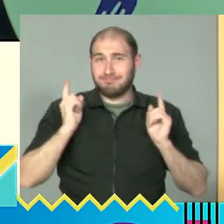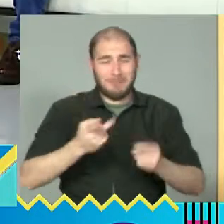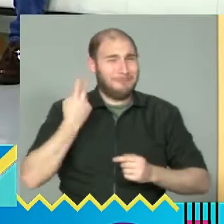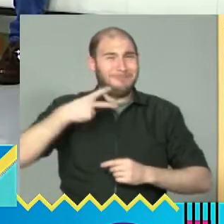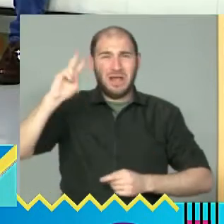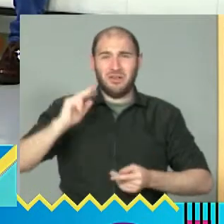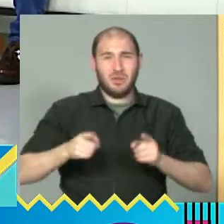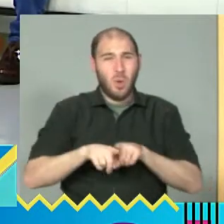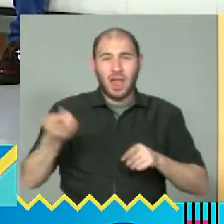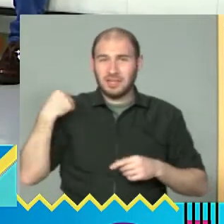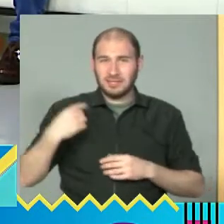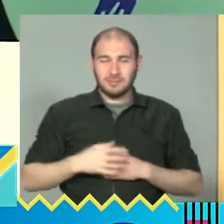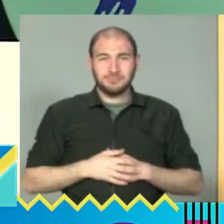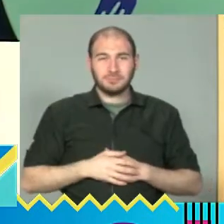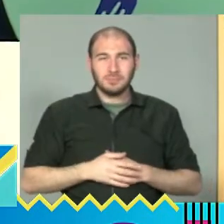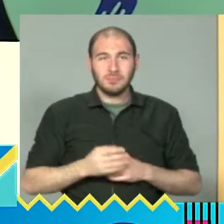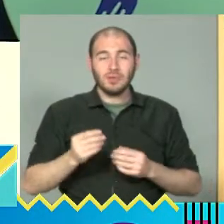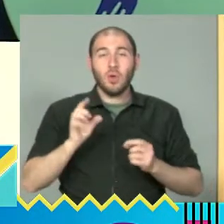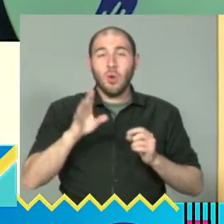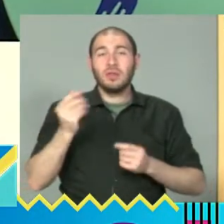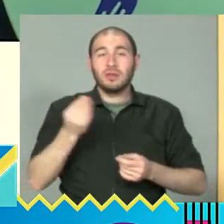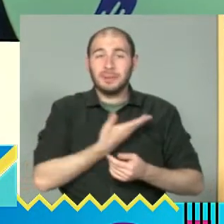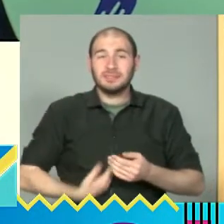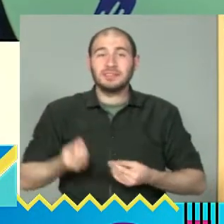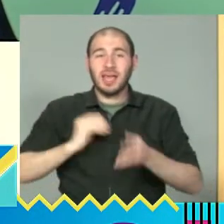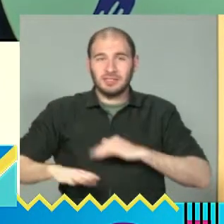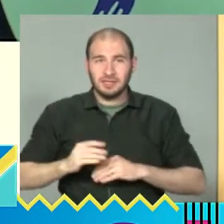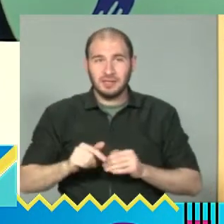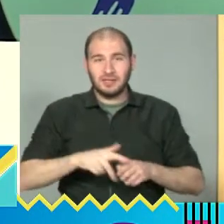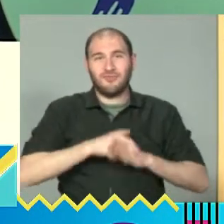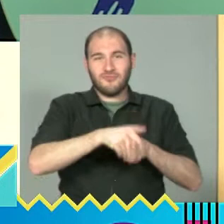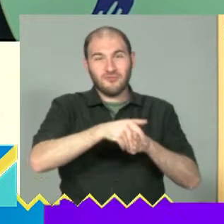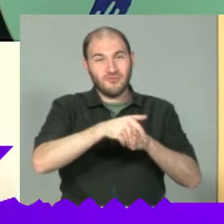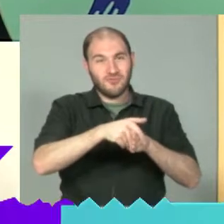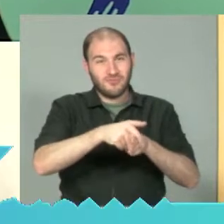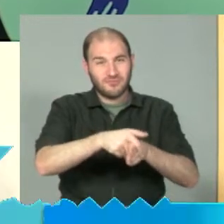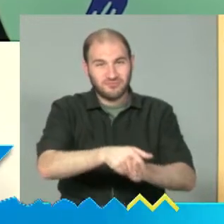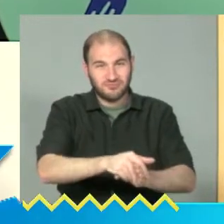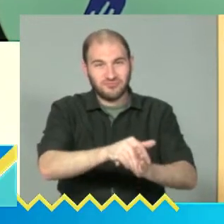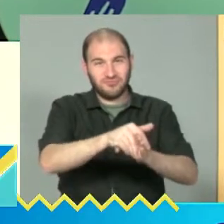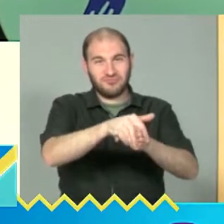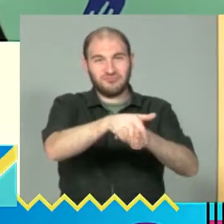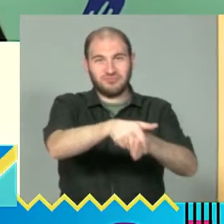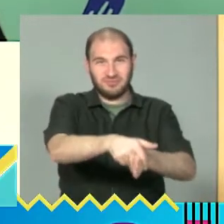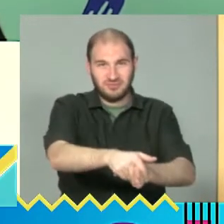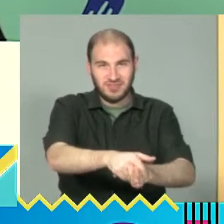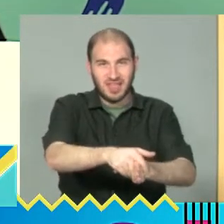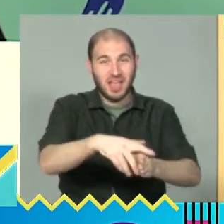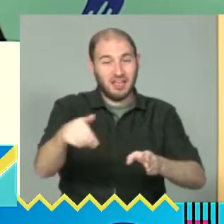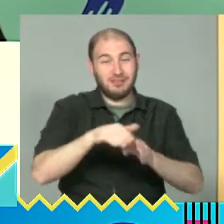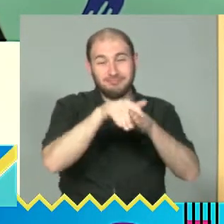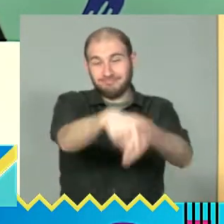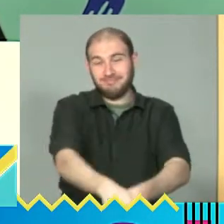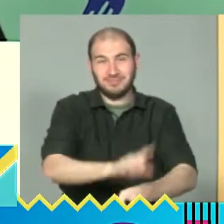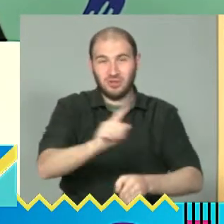peor que antes. Entonces, lo único que hizo Sturzenegger fue disminuir la velocidad de la diligencia camino hacia el abismo.